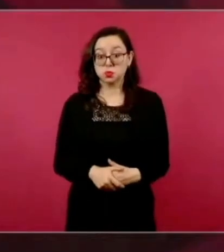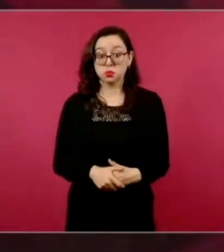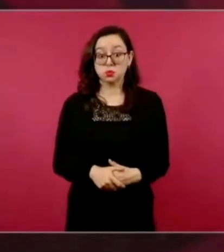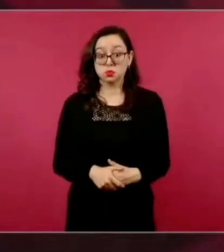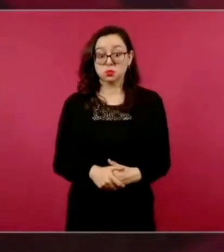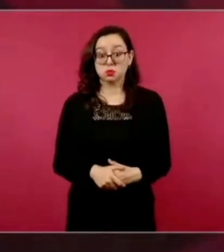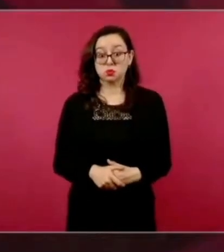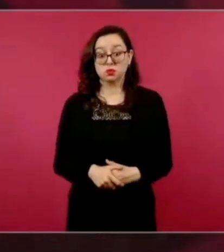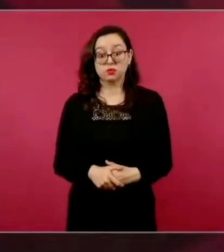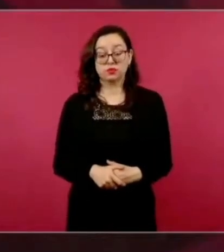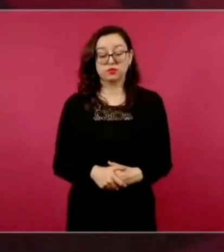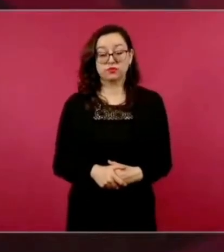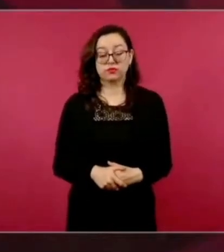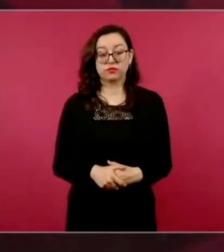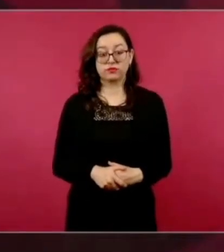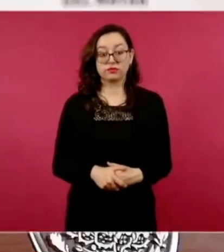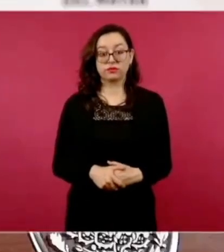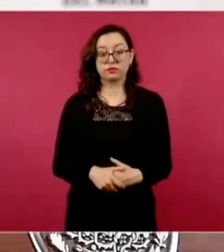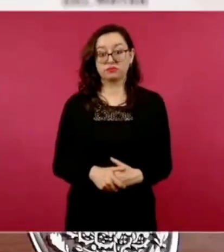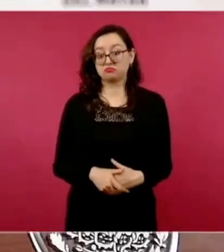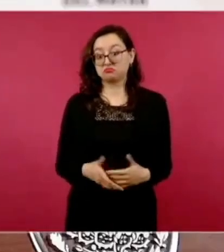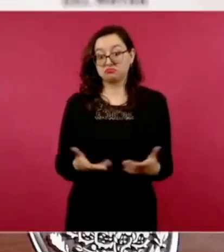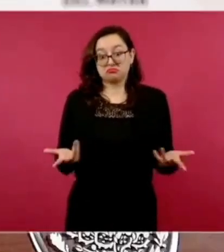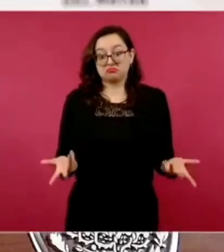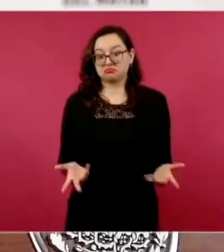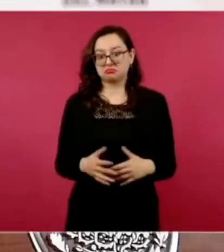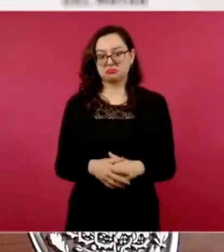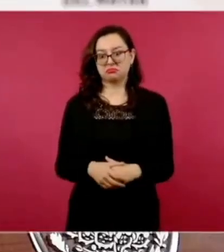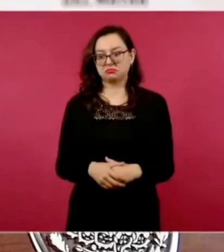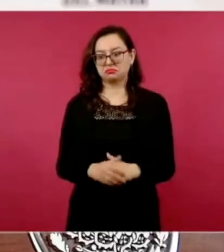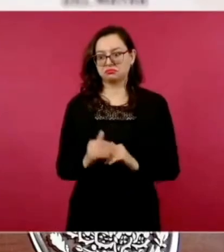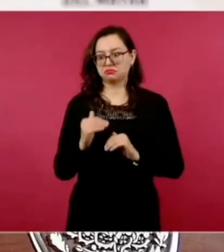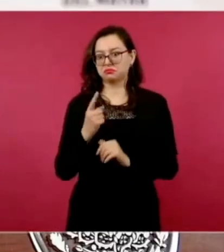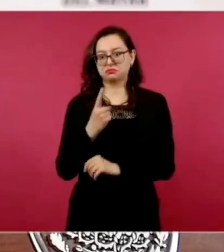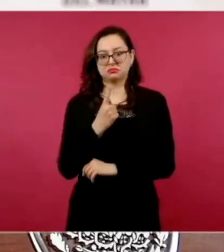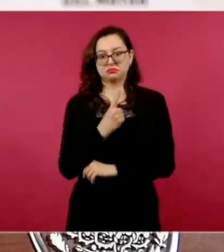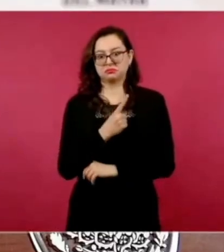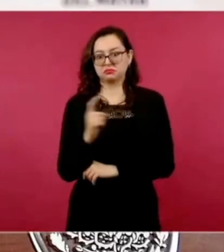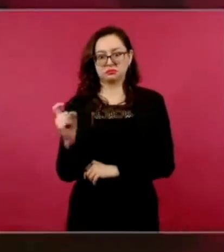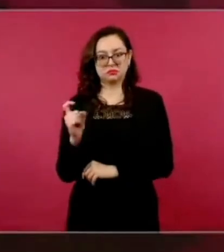salen, qué sé yo, 100,